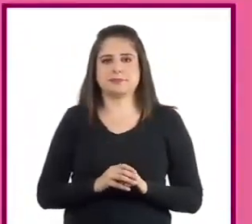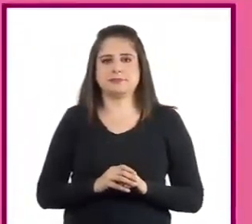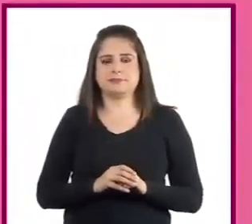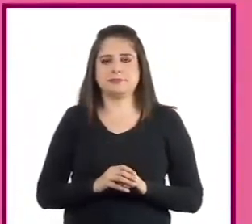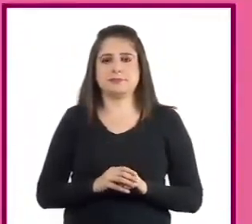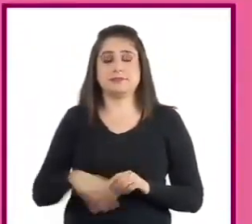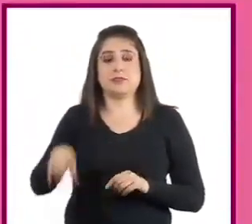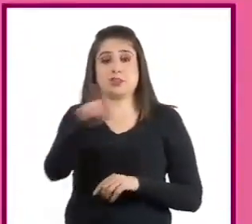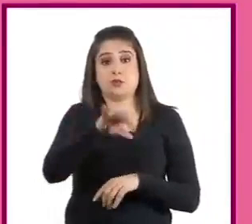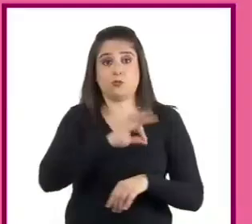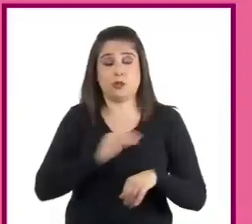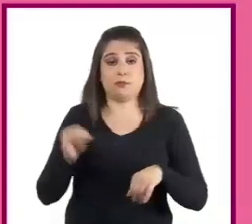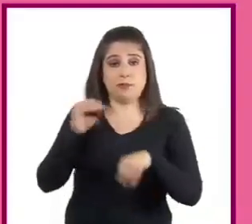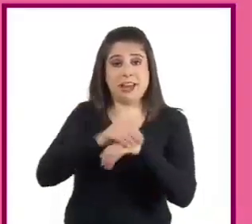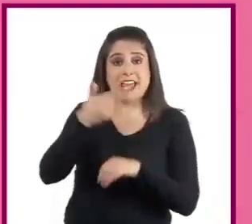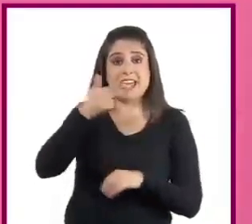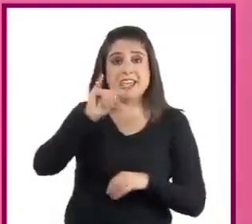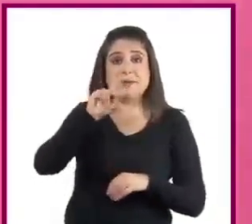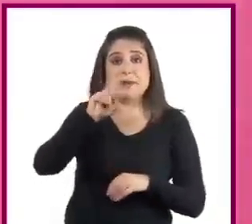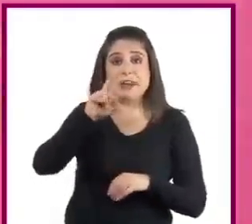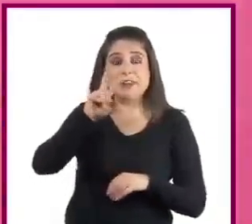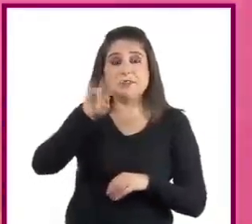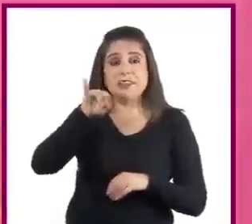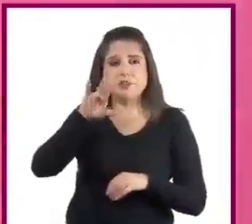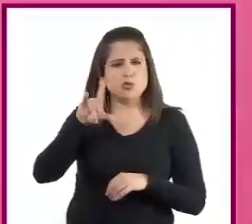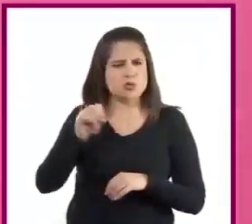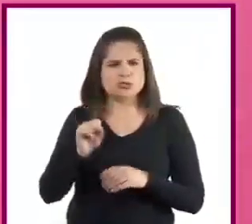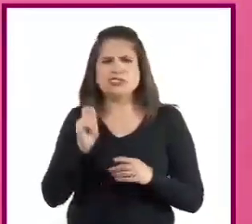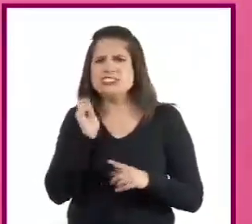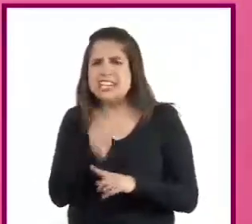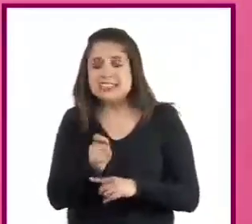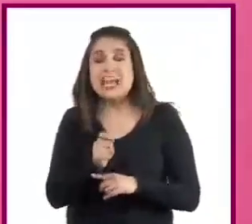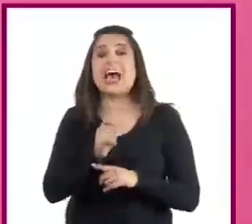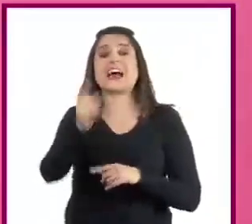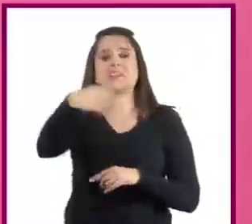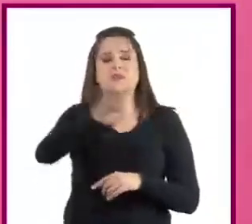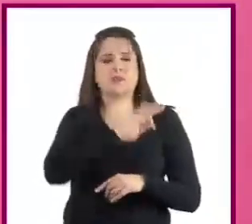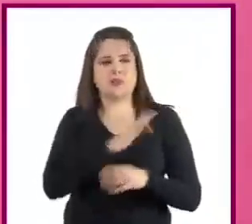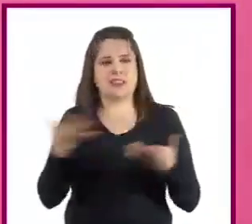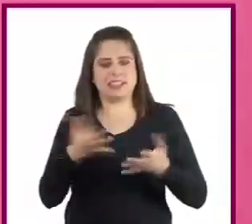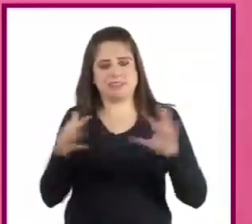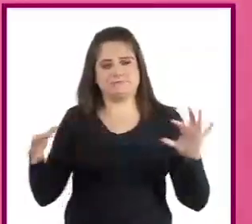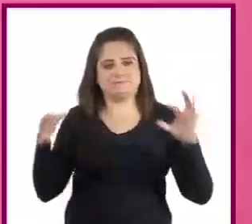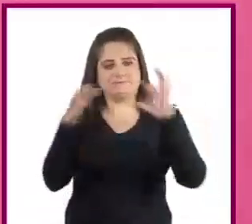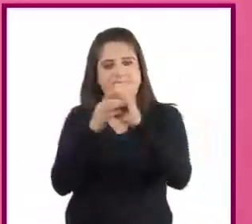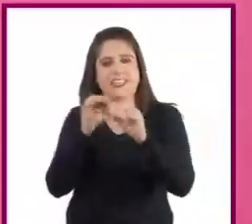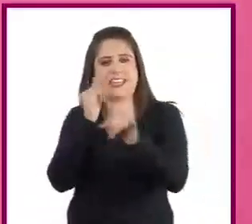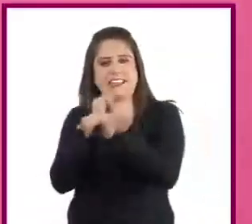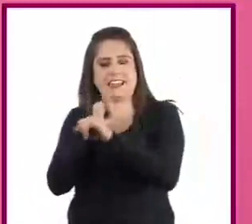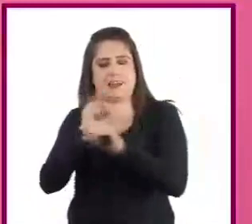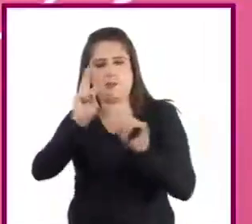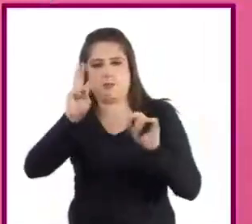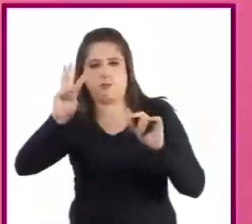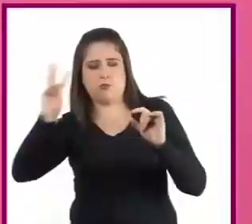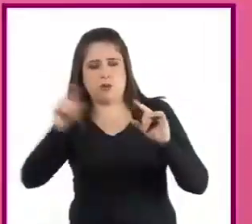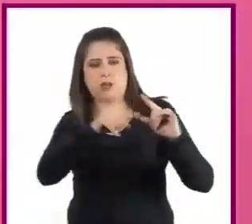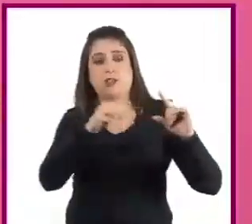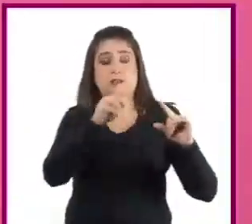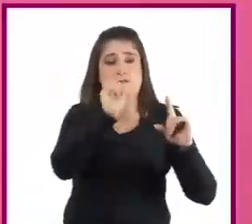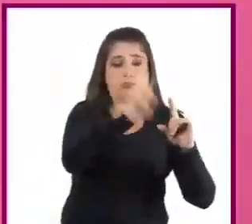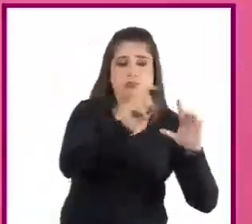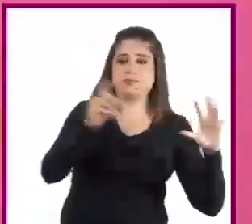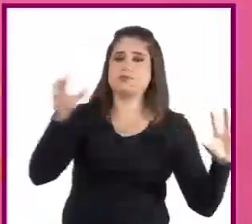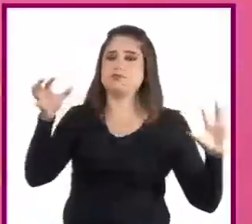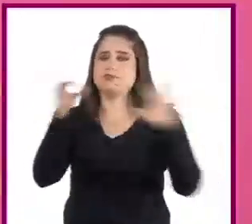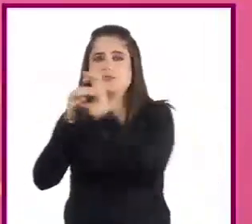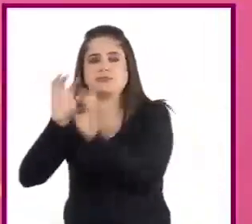Se pueden agregar hipervínculos, es decir, crear un vínculo de nuestra presentación con una página web u otro archivo,